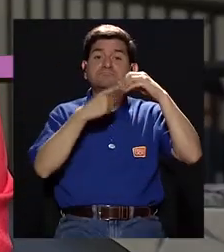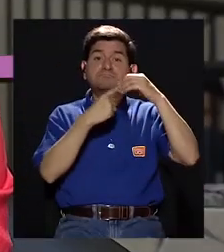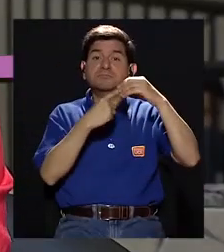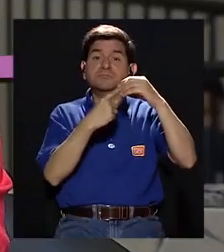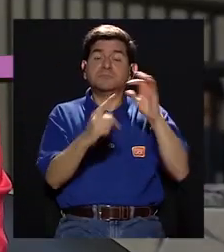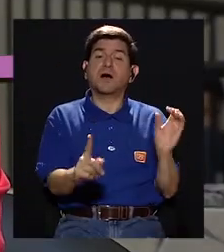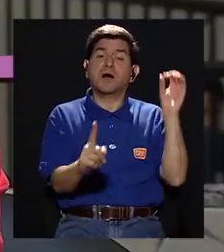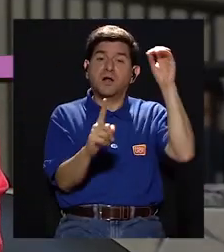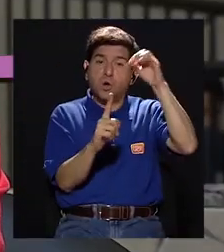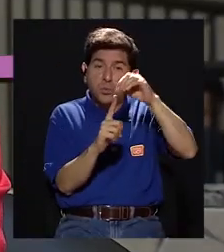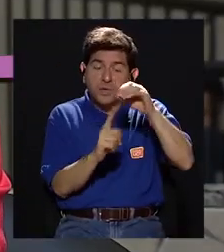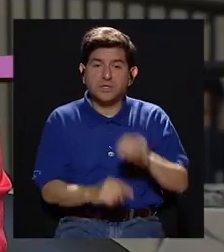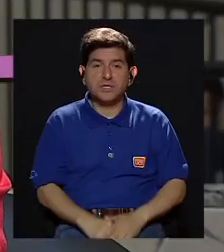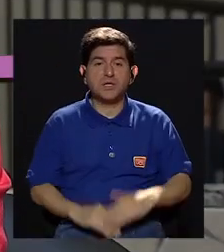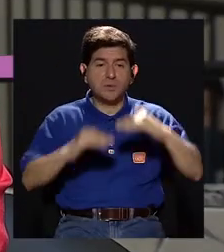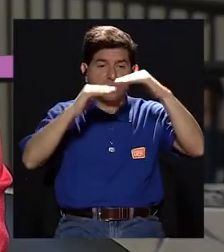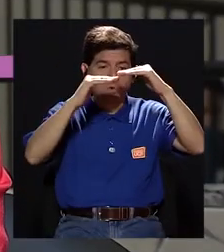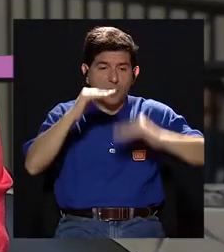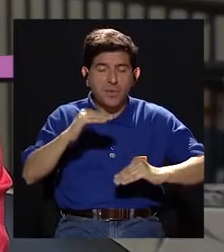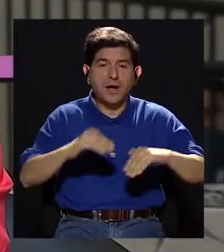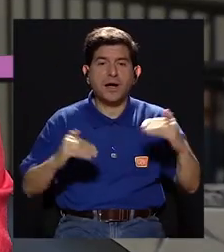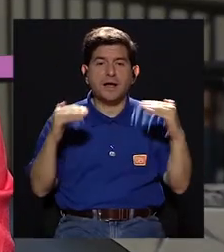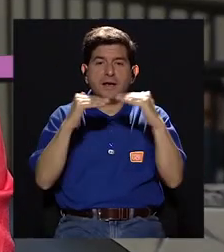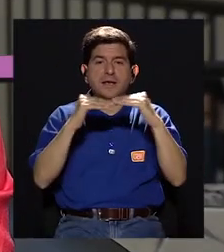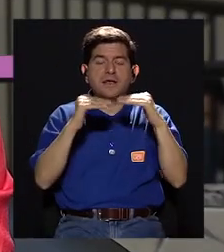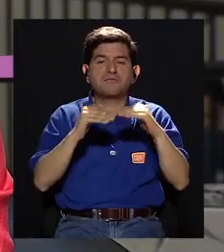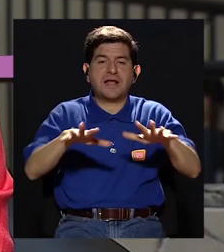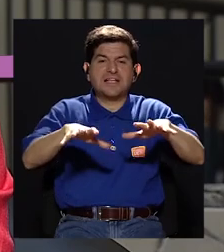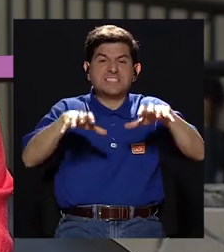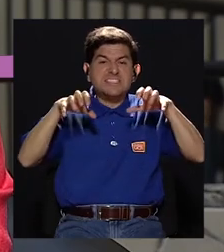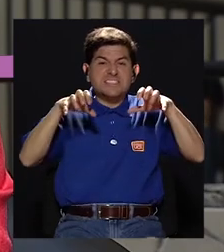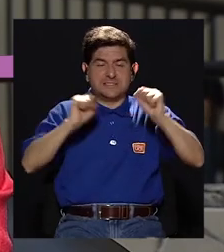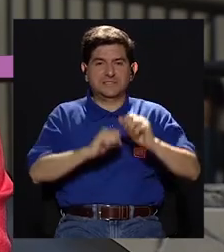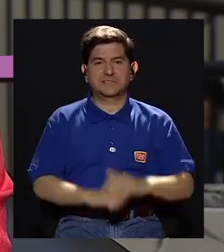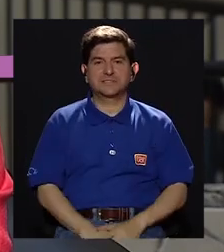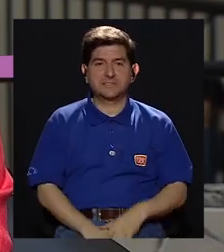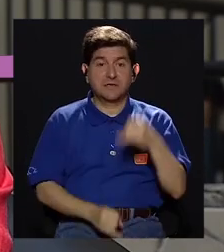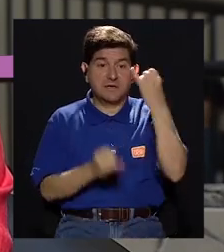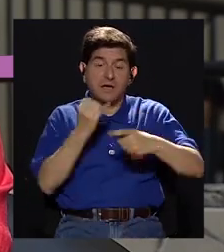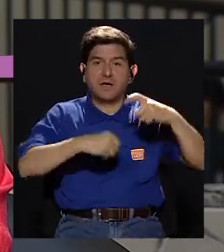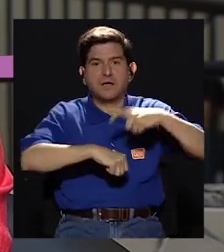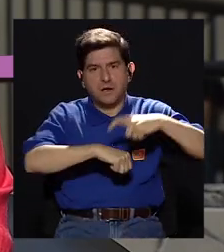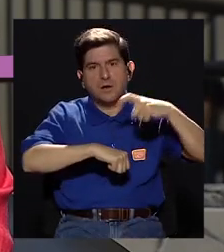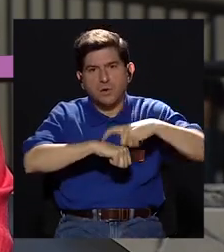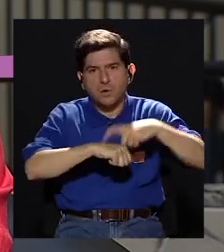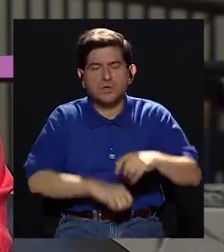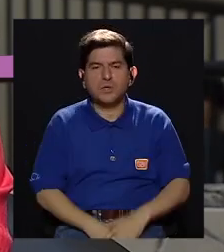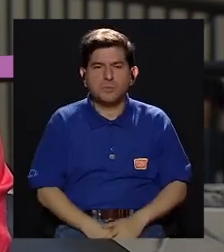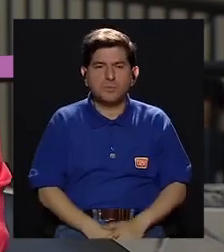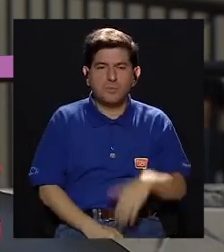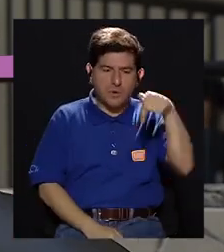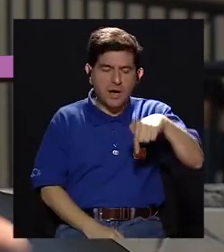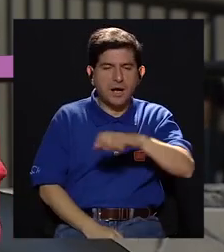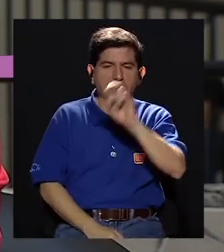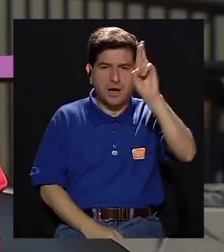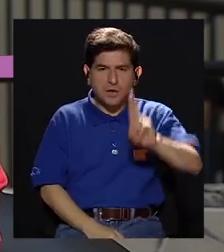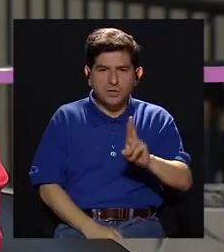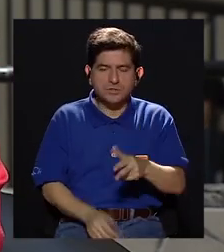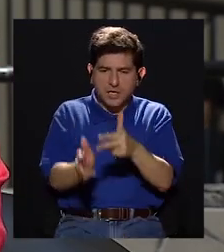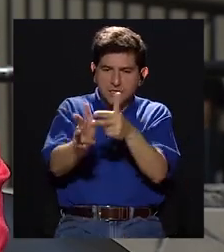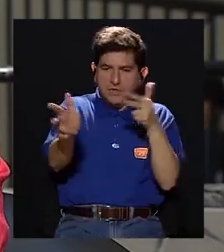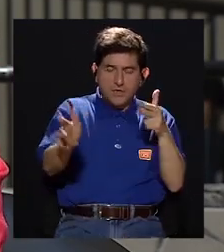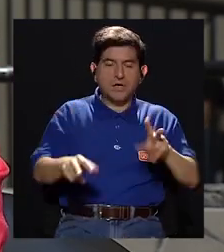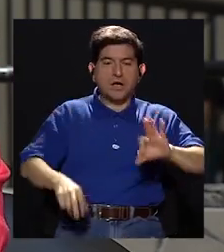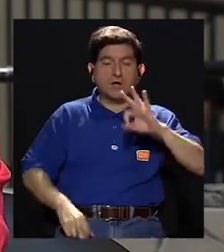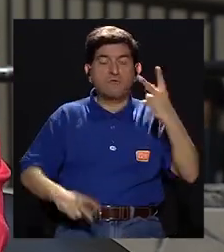vida. Principalmente el objetivo es bajar los niveles del estrés, que últimamente, bueno, con las presas aquí en